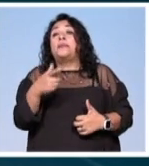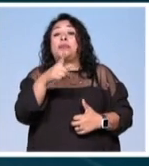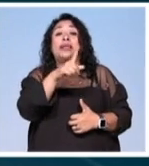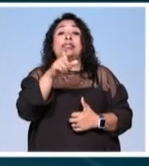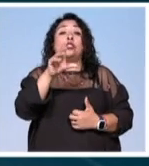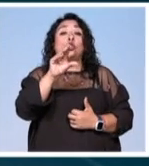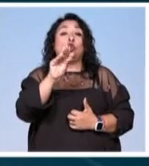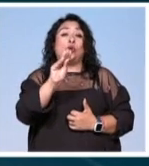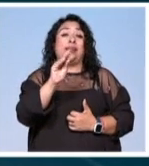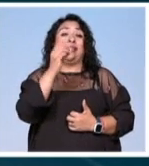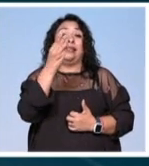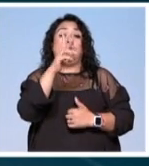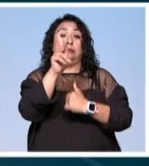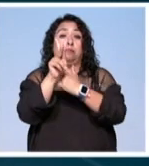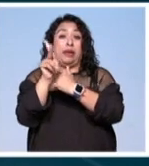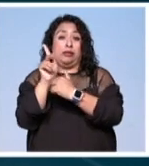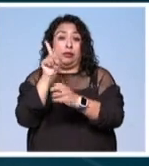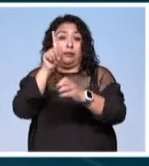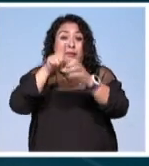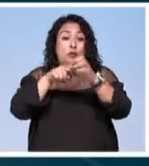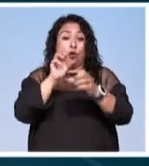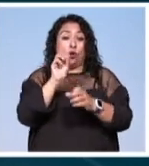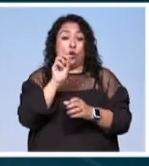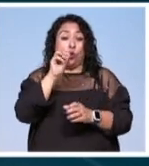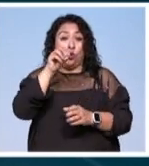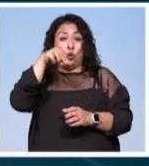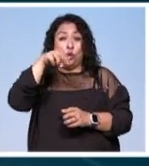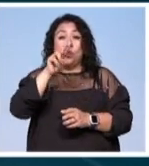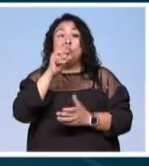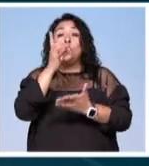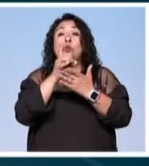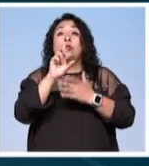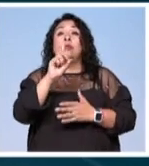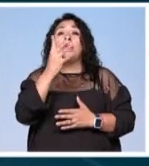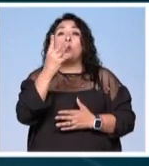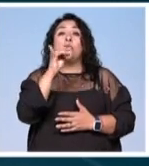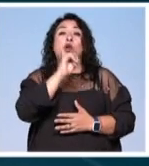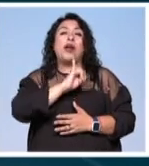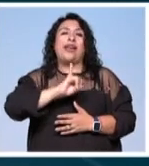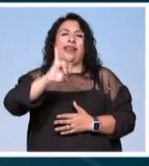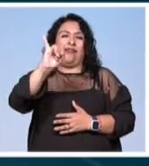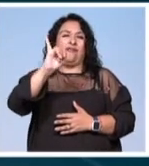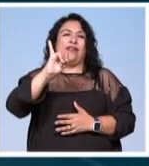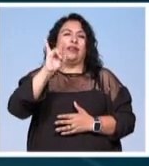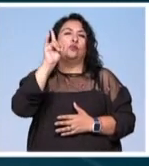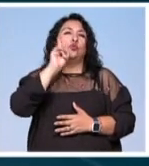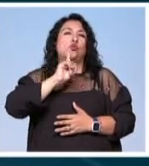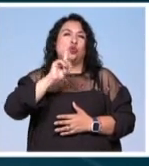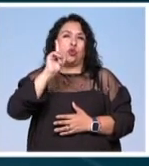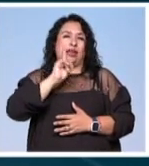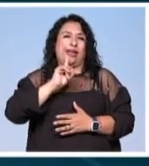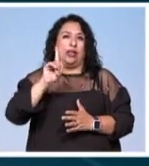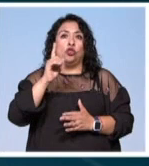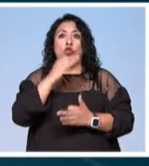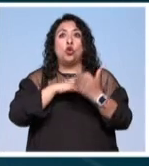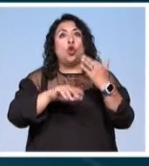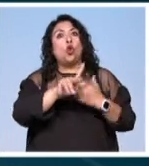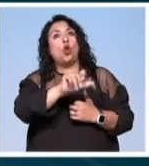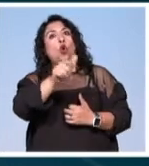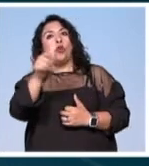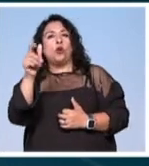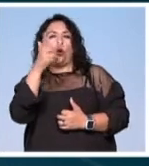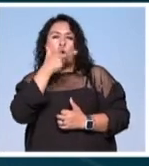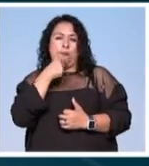de 193 países que integran la ONU sólo 34 tienen jefas de estado de gobierno todos los demás son hombres